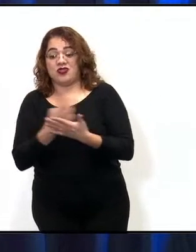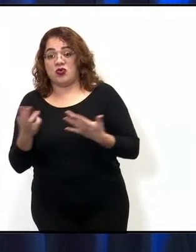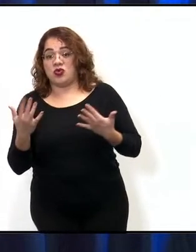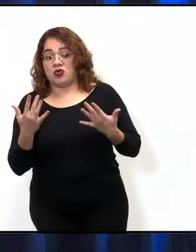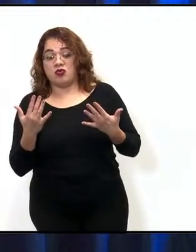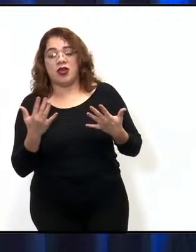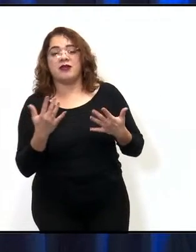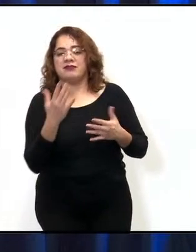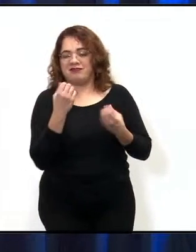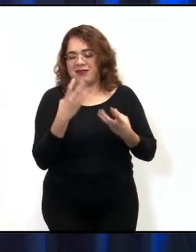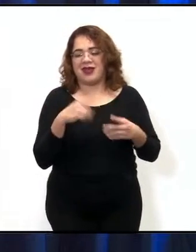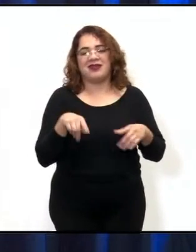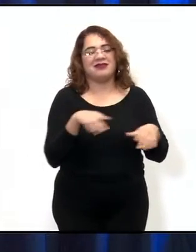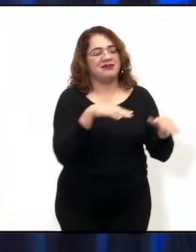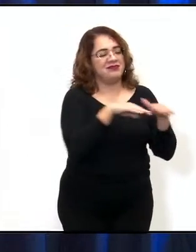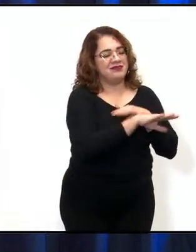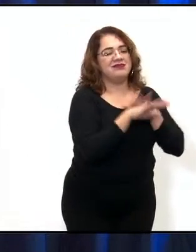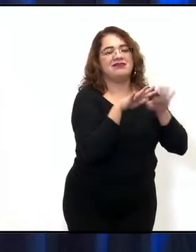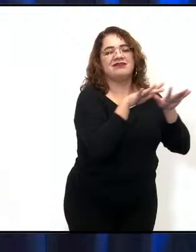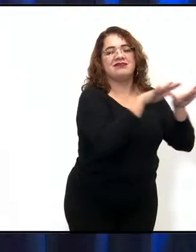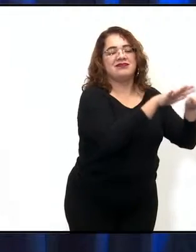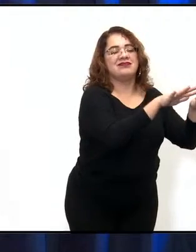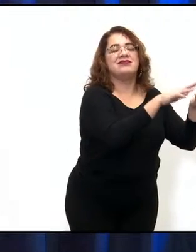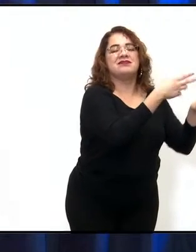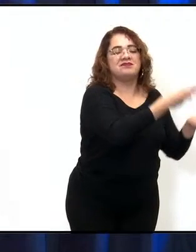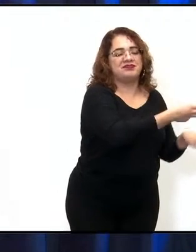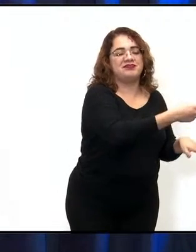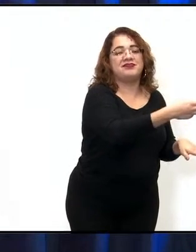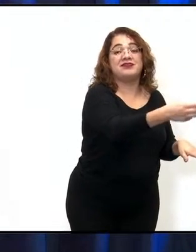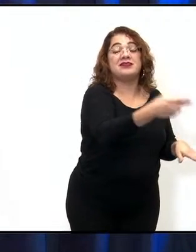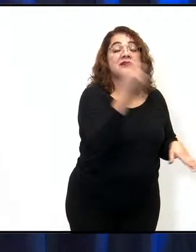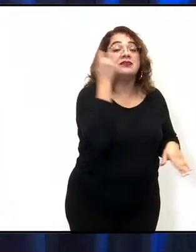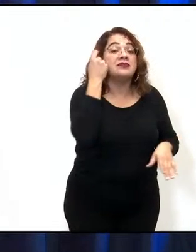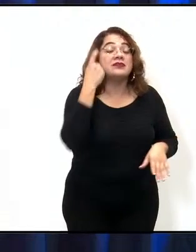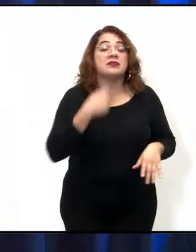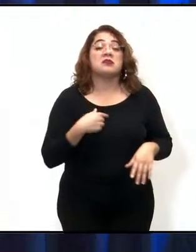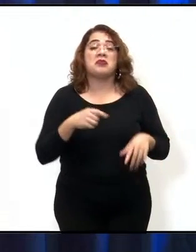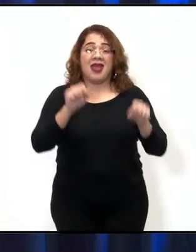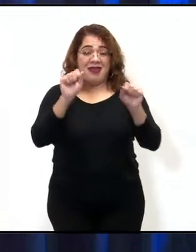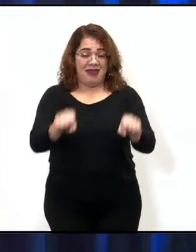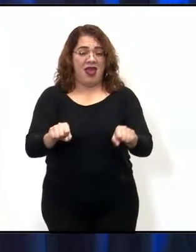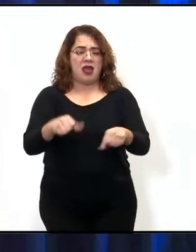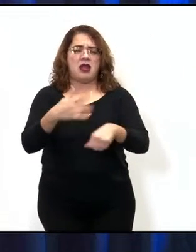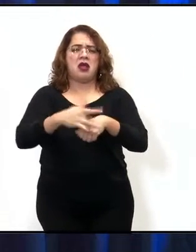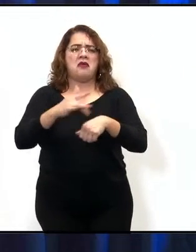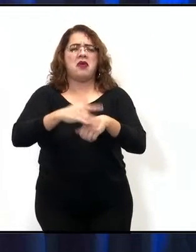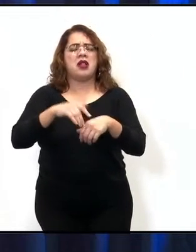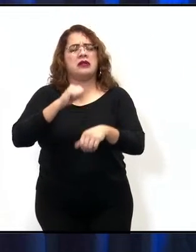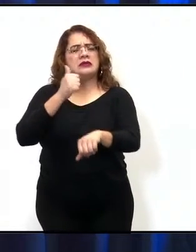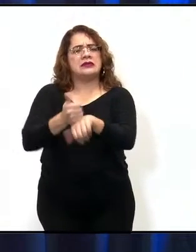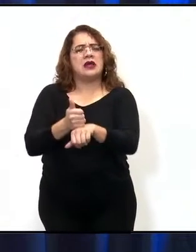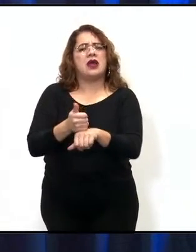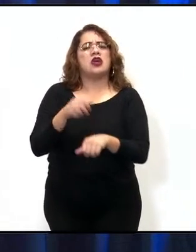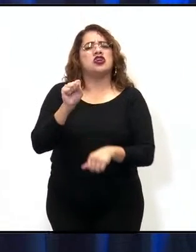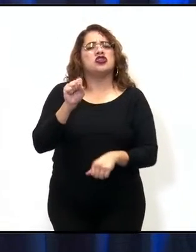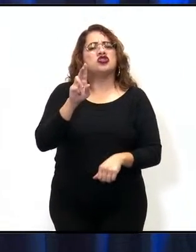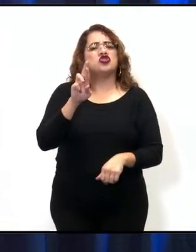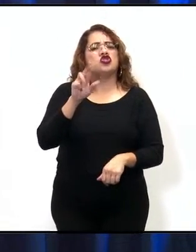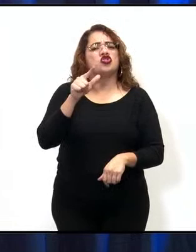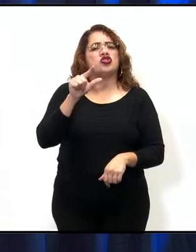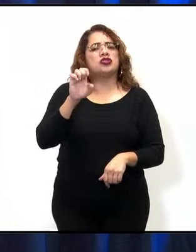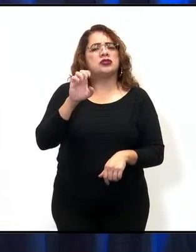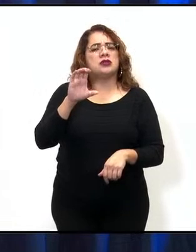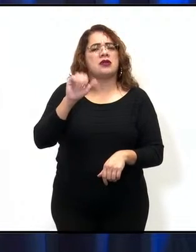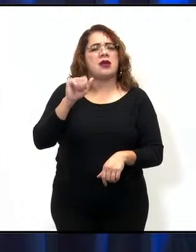esto anteriormente. Aunque agreguen camillas, no podemos agregar doctores y enfermeros que van a poder darle